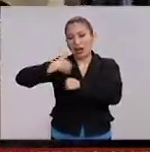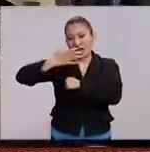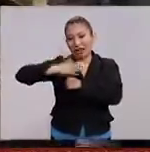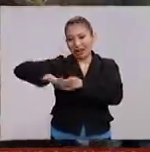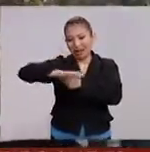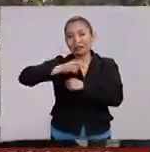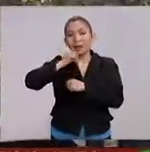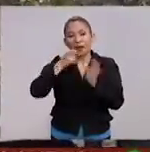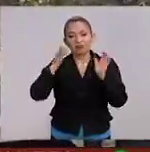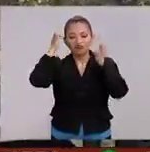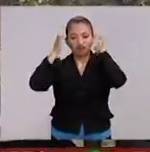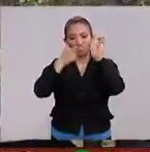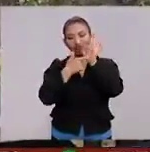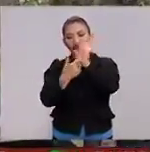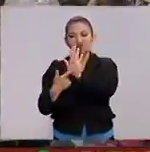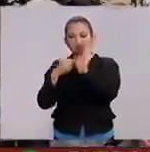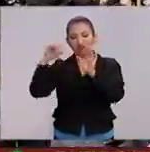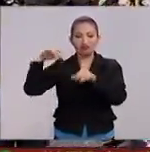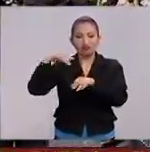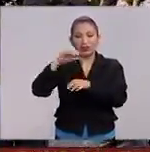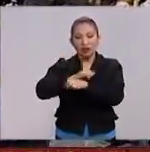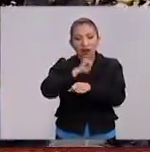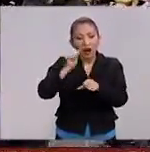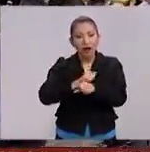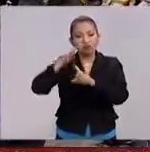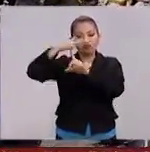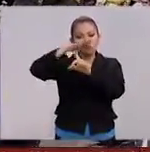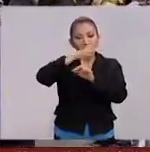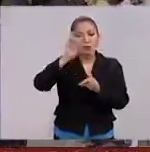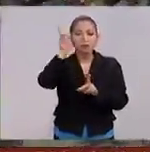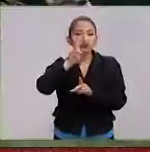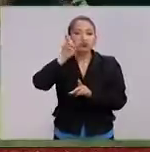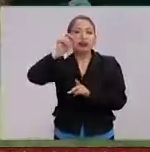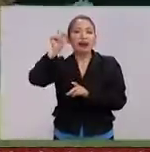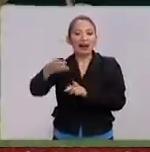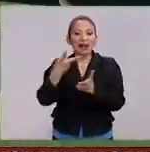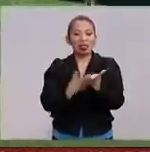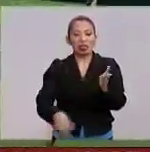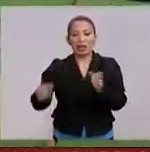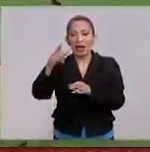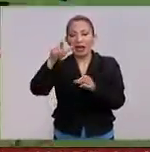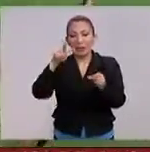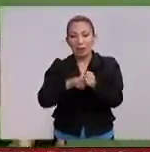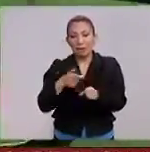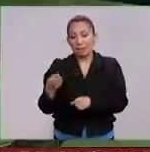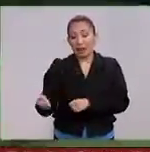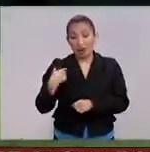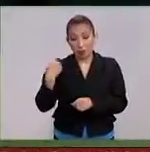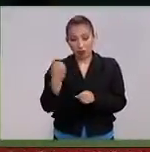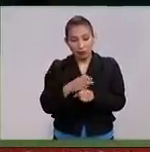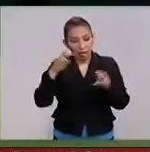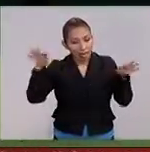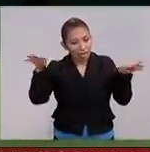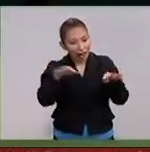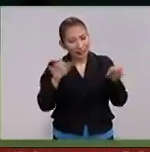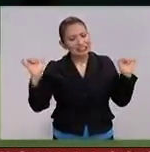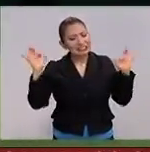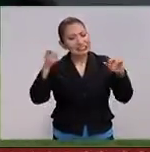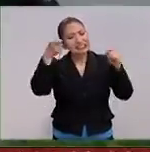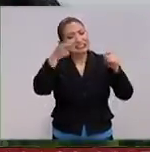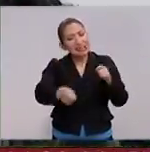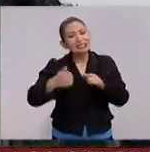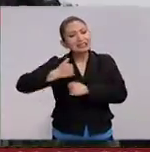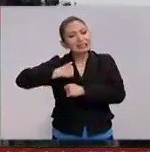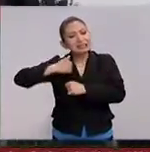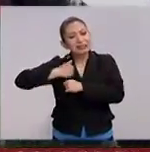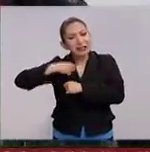también se exhibieron vehículos naves y se hicieron demostraciones de los binomios caninos una gran oportunidad para acercarse a las